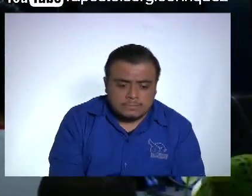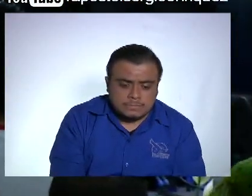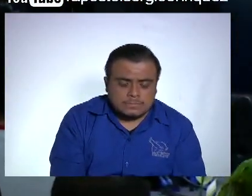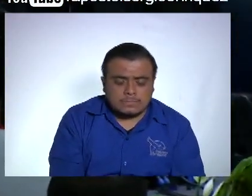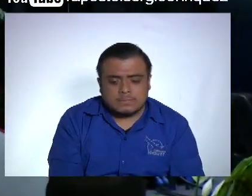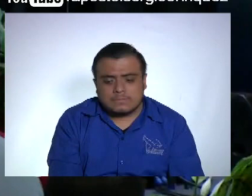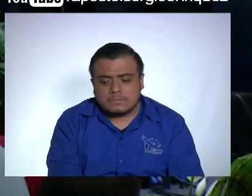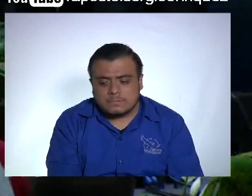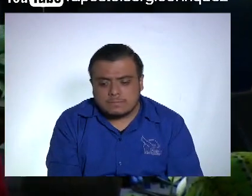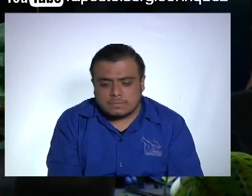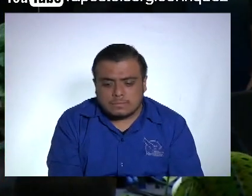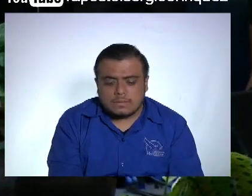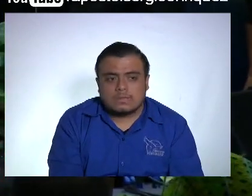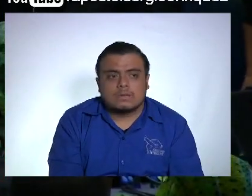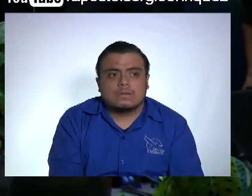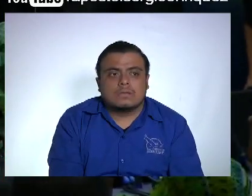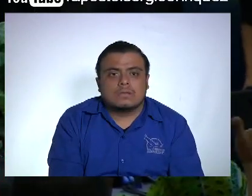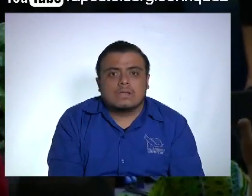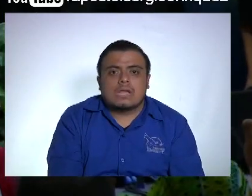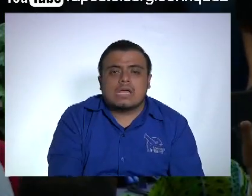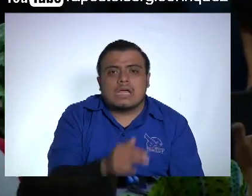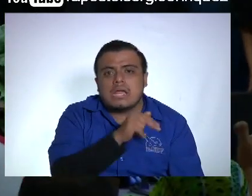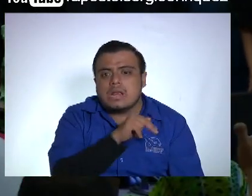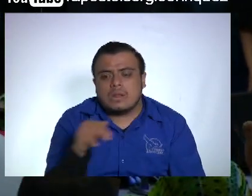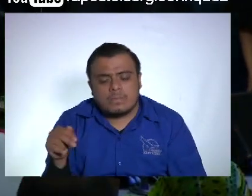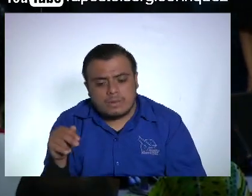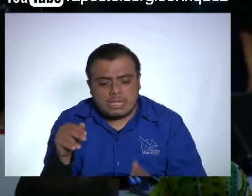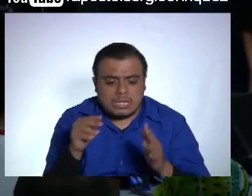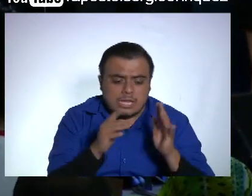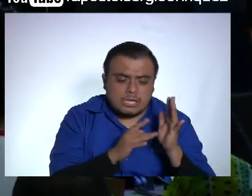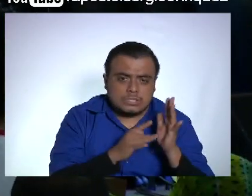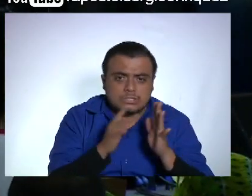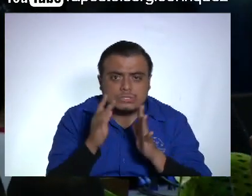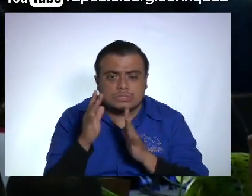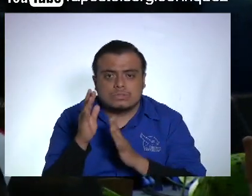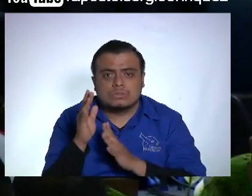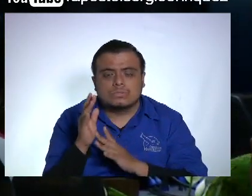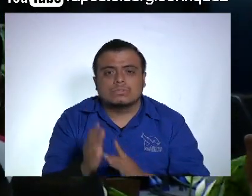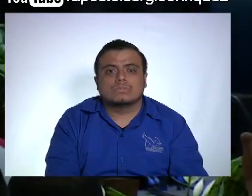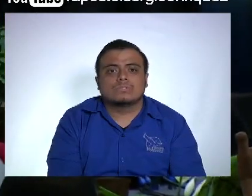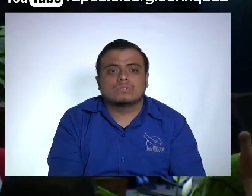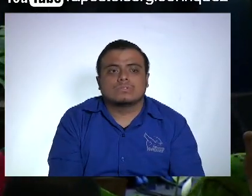Jesús. En el nombre de Jesús.